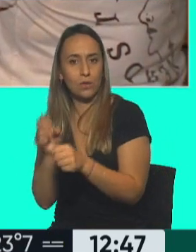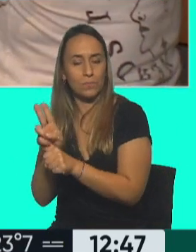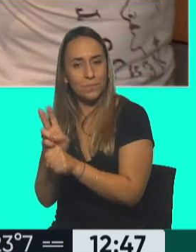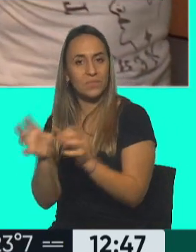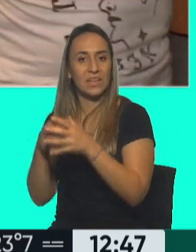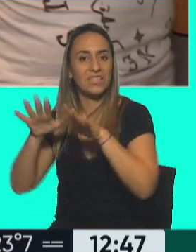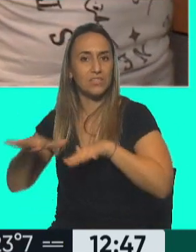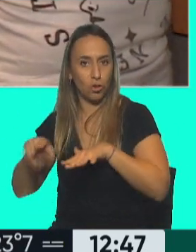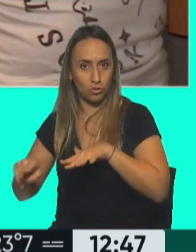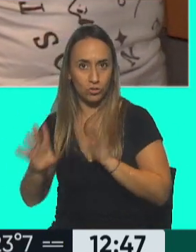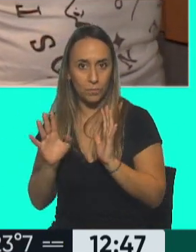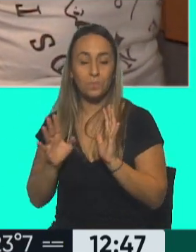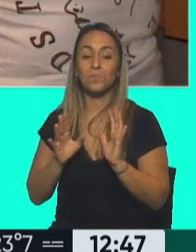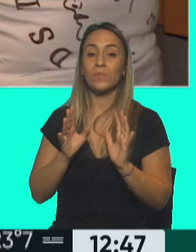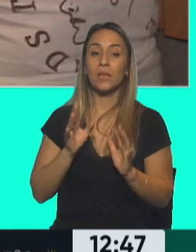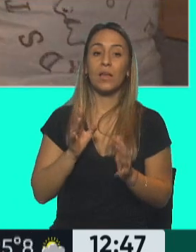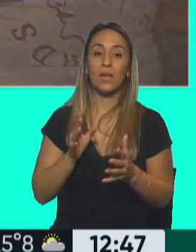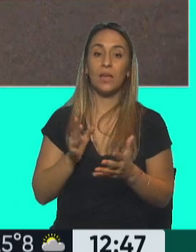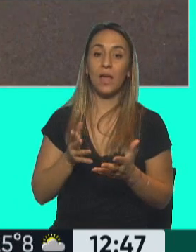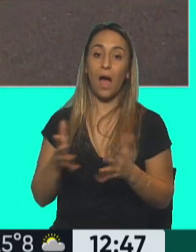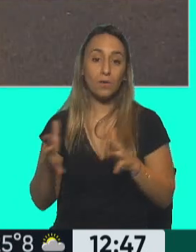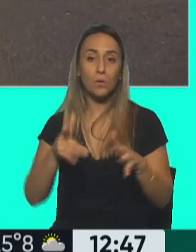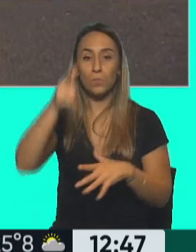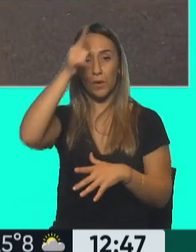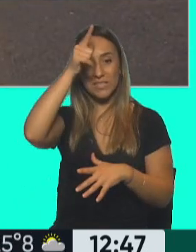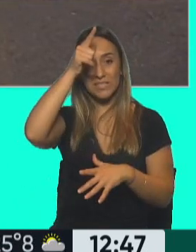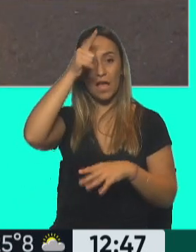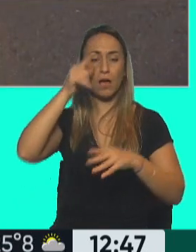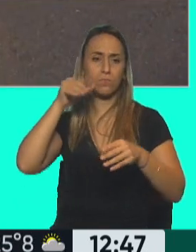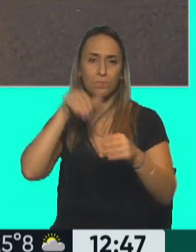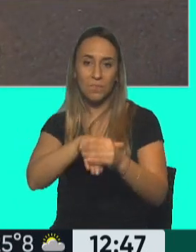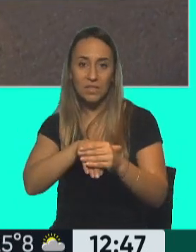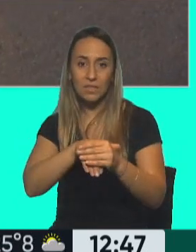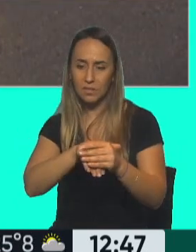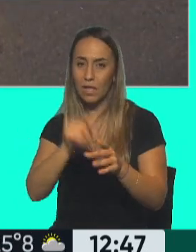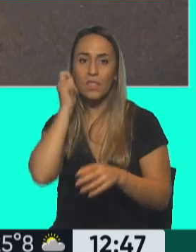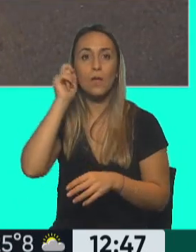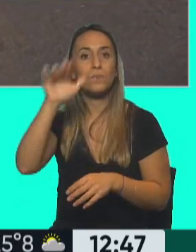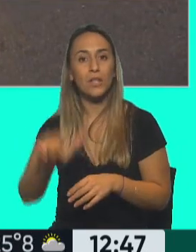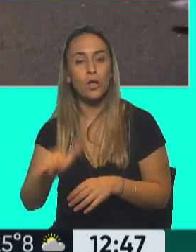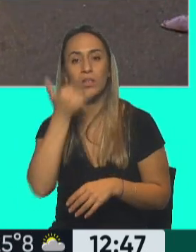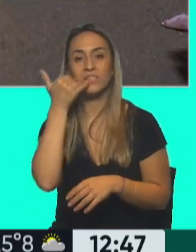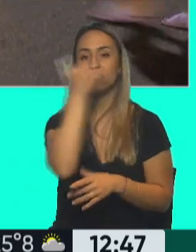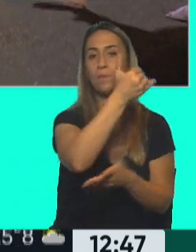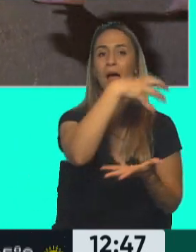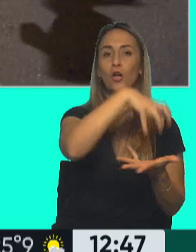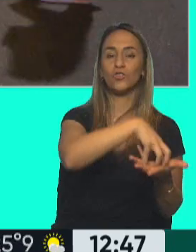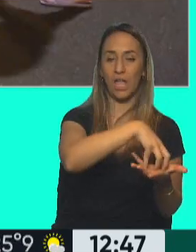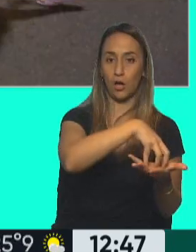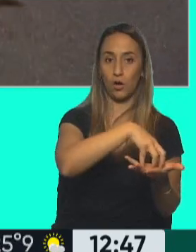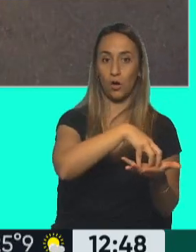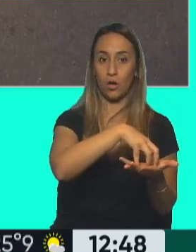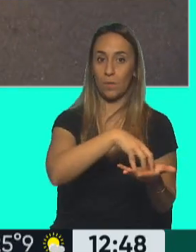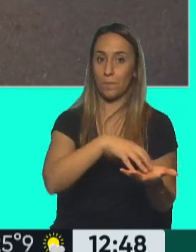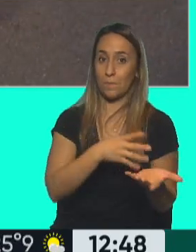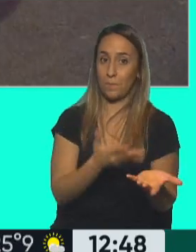la policía toma alguna intervención con una persona menor de edad, llama al consejo. Lo que nos dijo